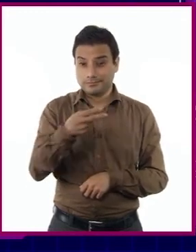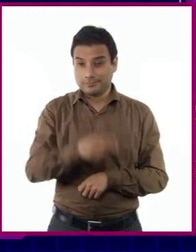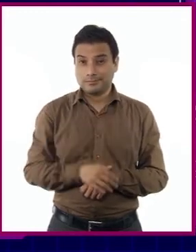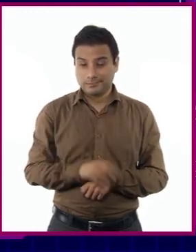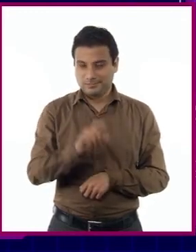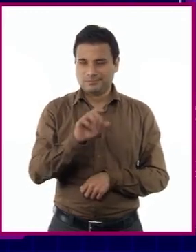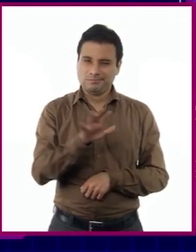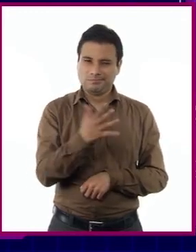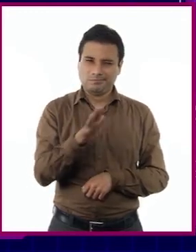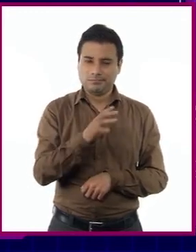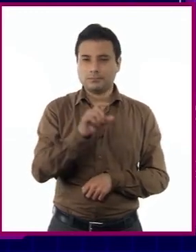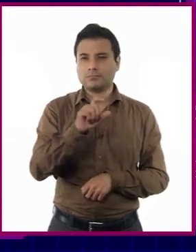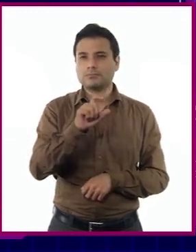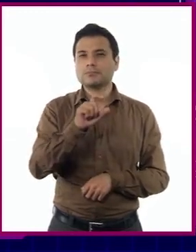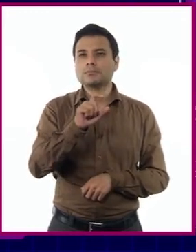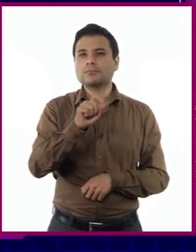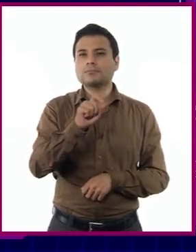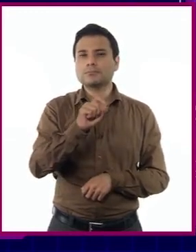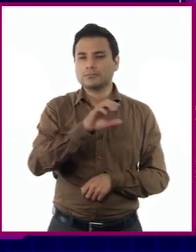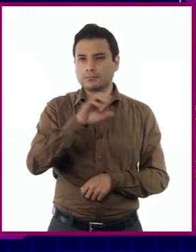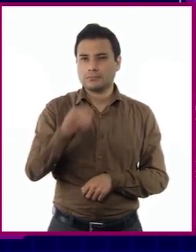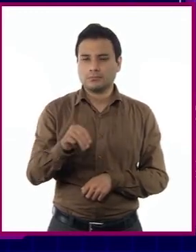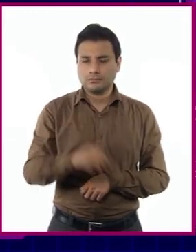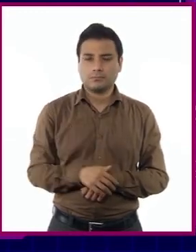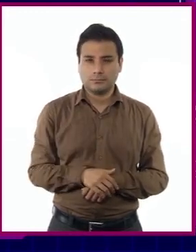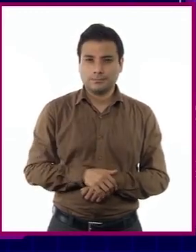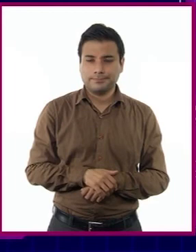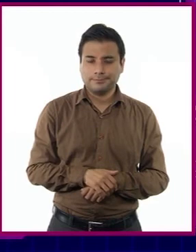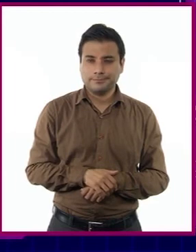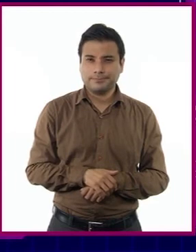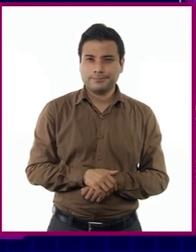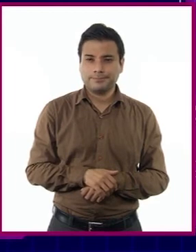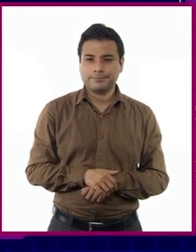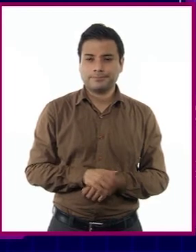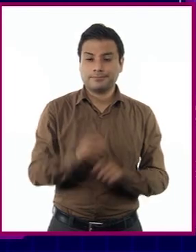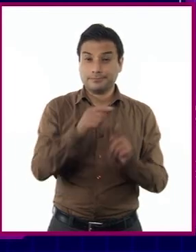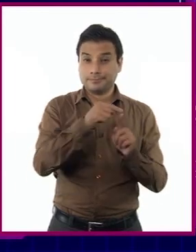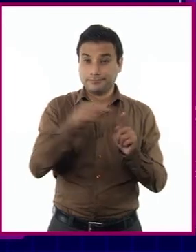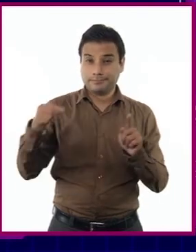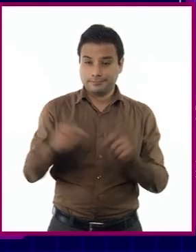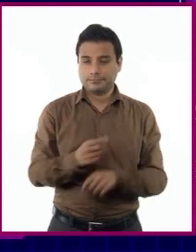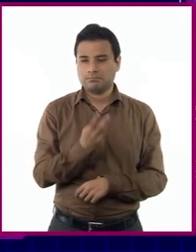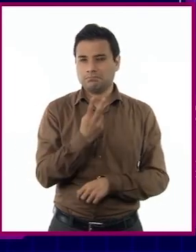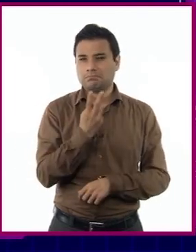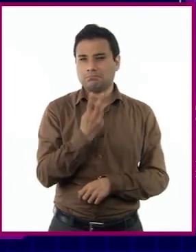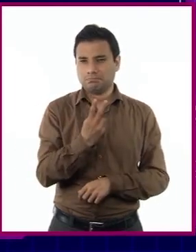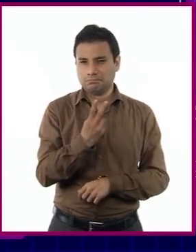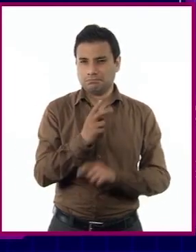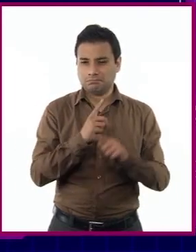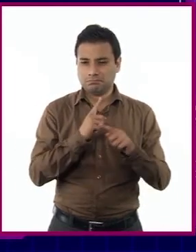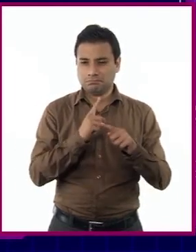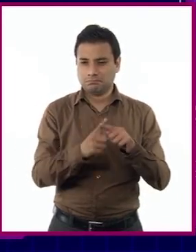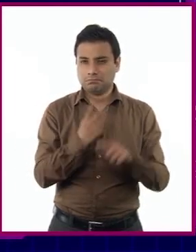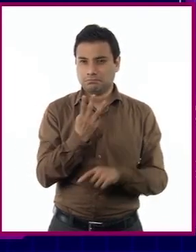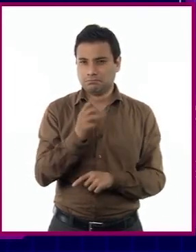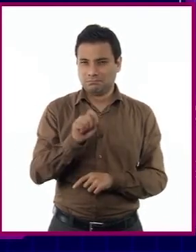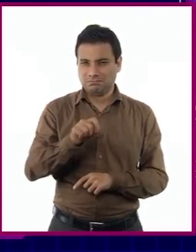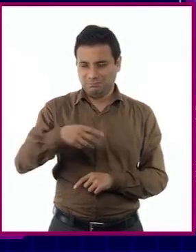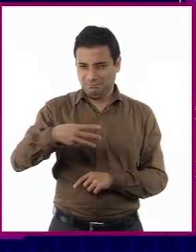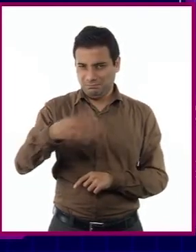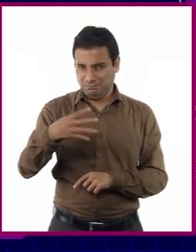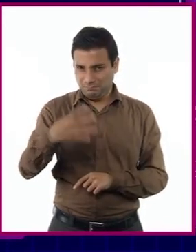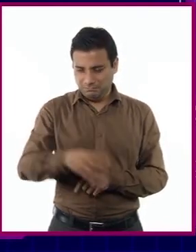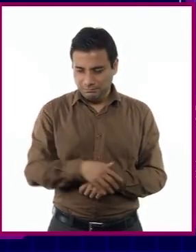aproximadamente igual a 20 centímetros entre 2 x 3.14